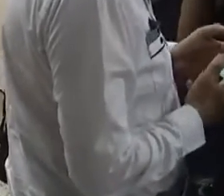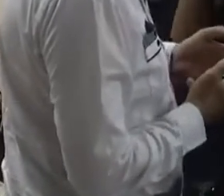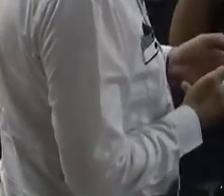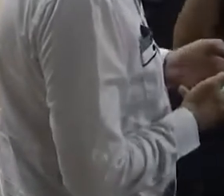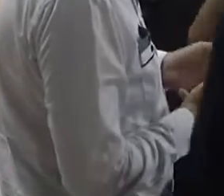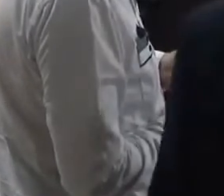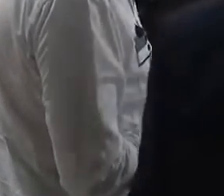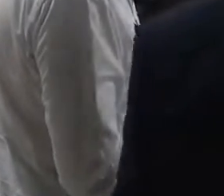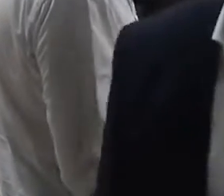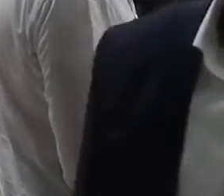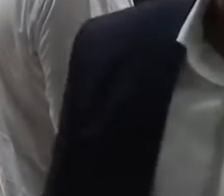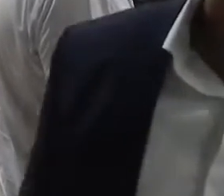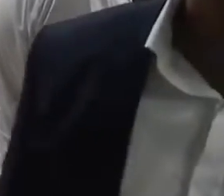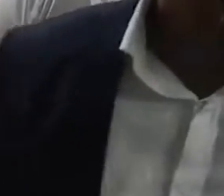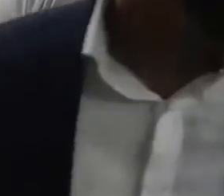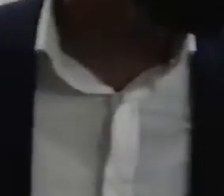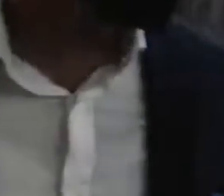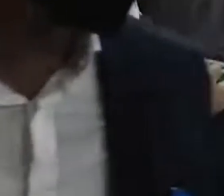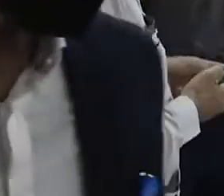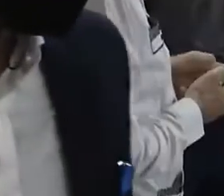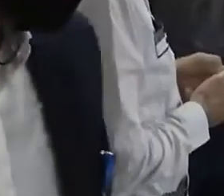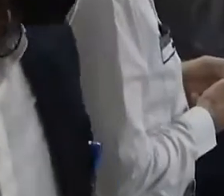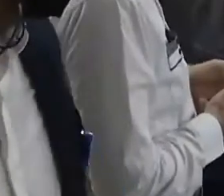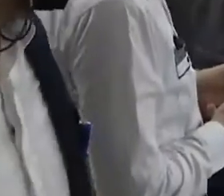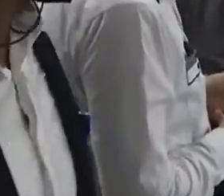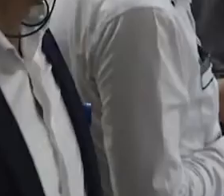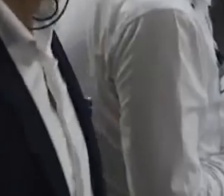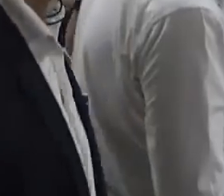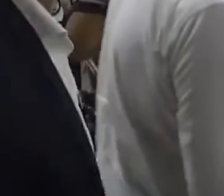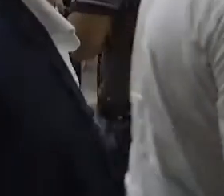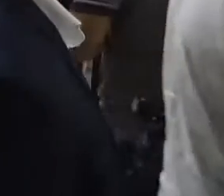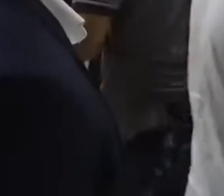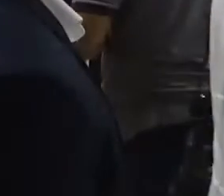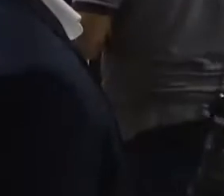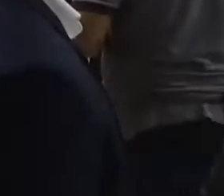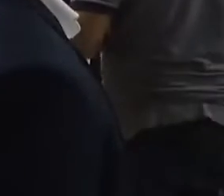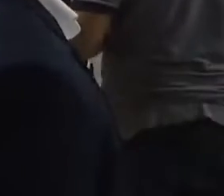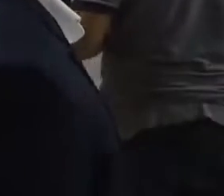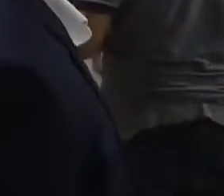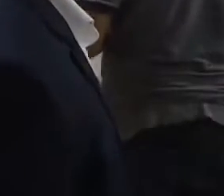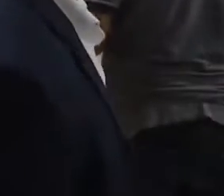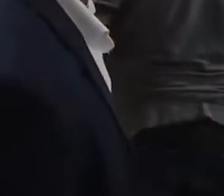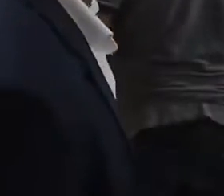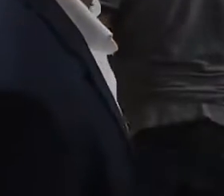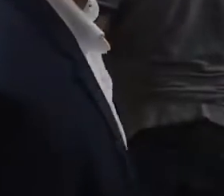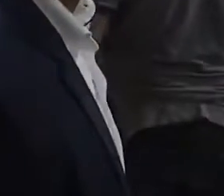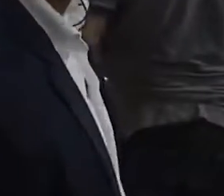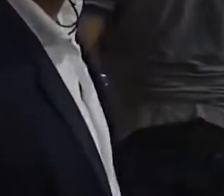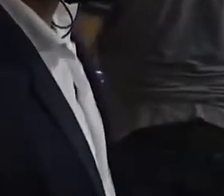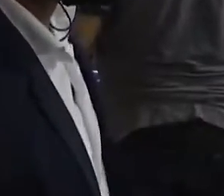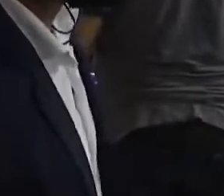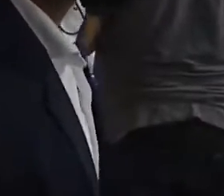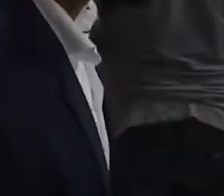Señoras, señores, por favor, vamos a ocupar nuestros asientos porque vamos a dar inicio formal a esta actividad.